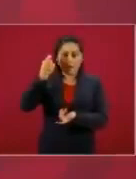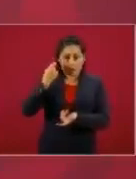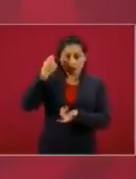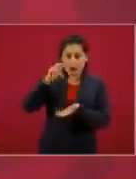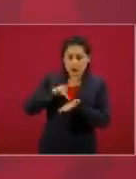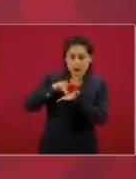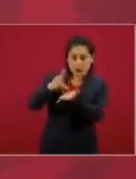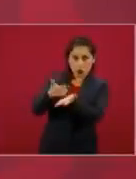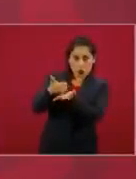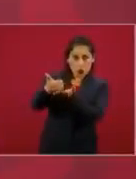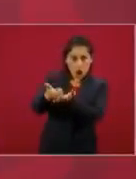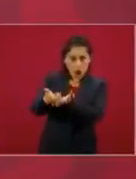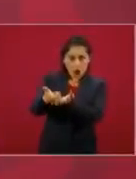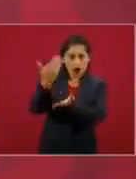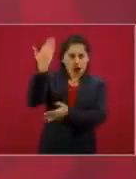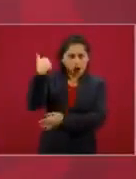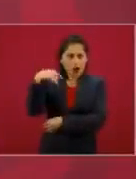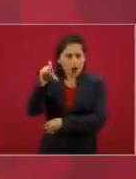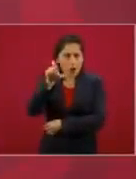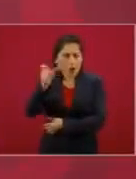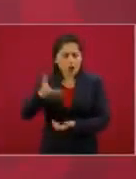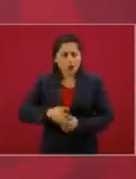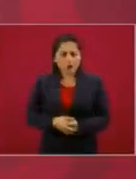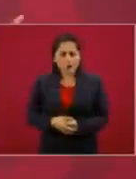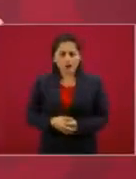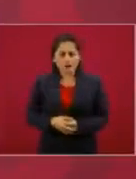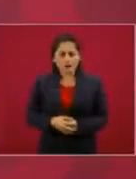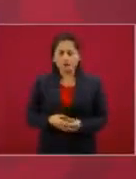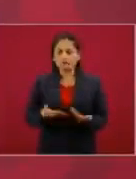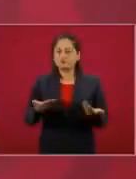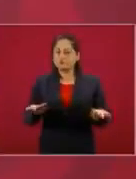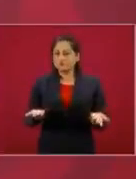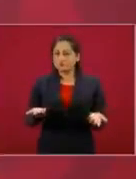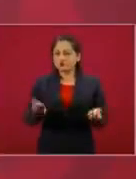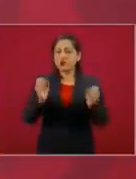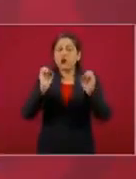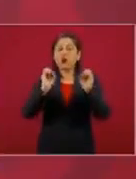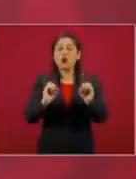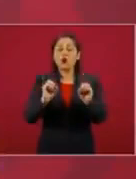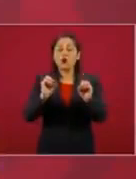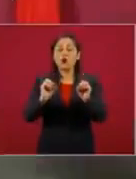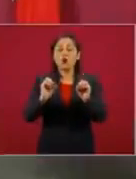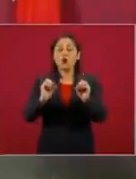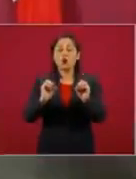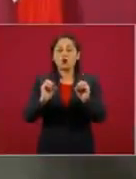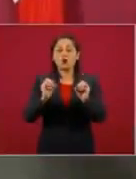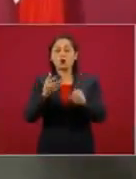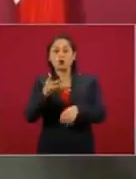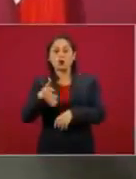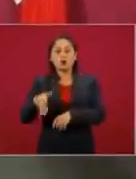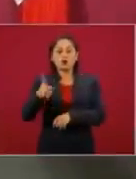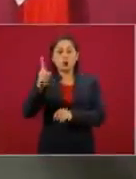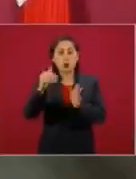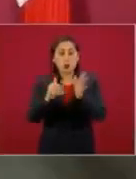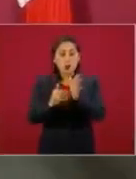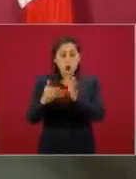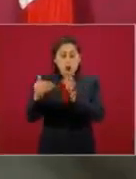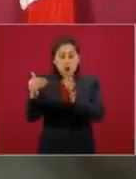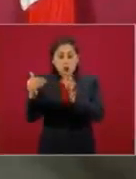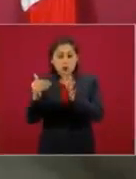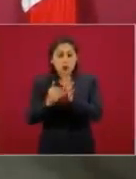contratos en prácticamente todas las áreas de gobierno identificamos con contratos eh en el sector salud en